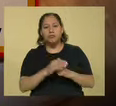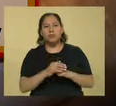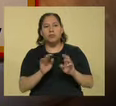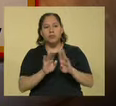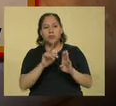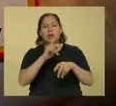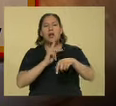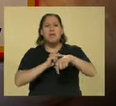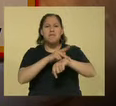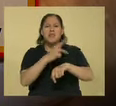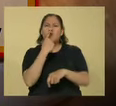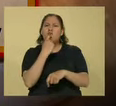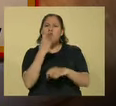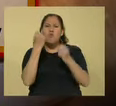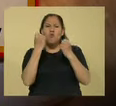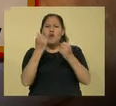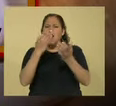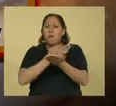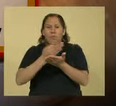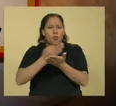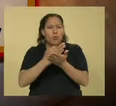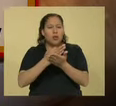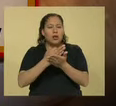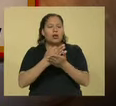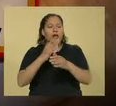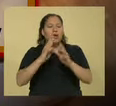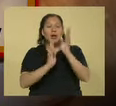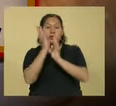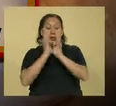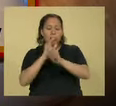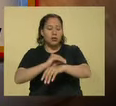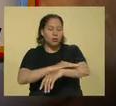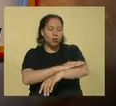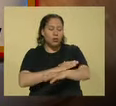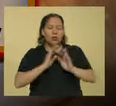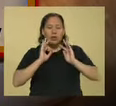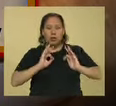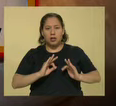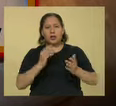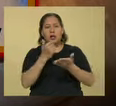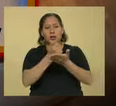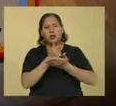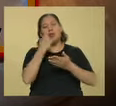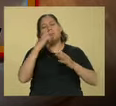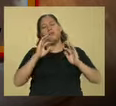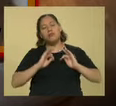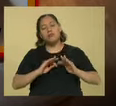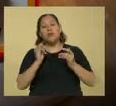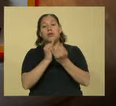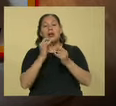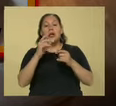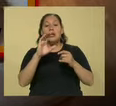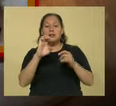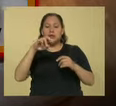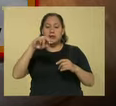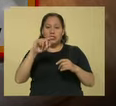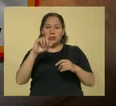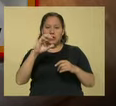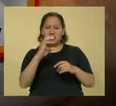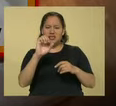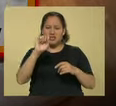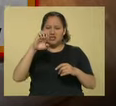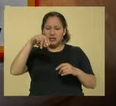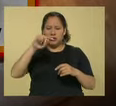con la piel al rojo vivo. Entonces calma, y la centella asiática lo que va a hacer es ayudar a la circulación.